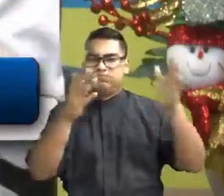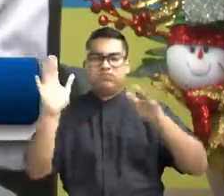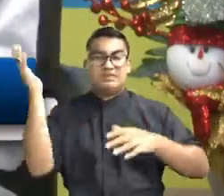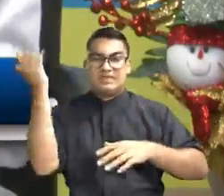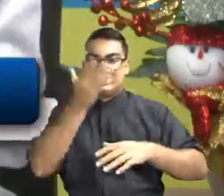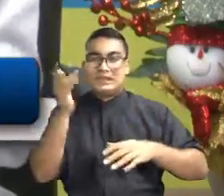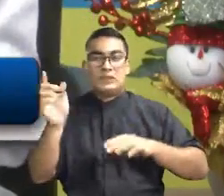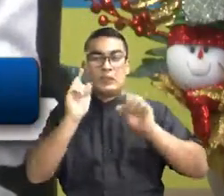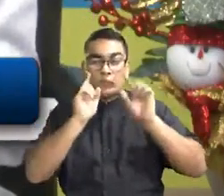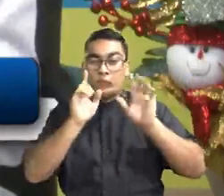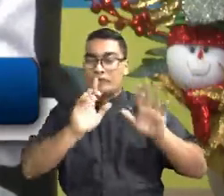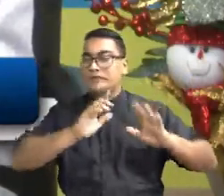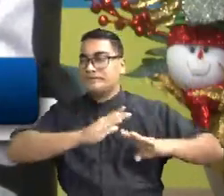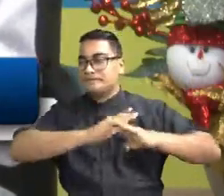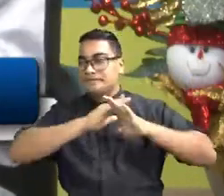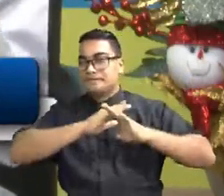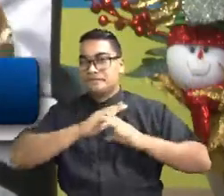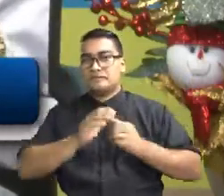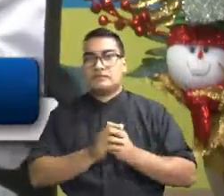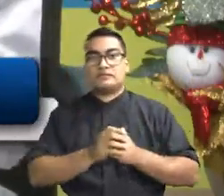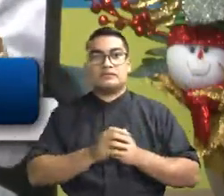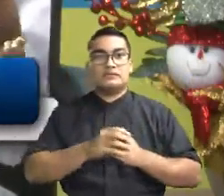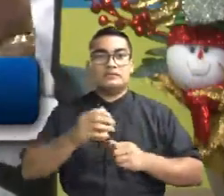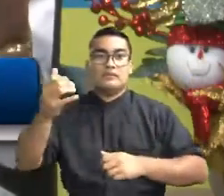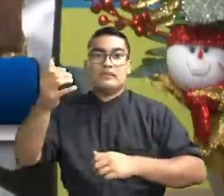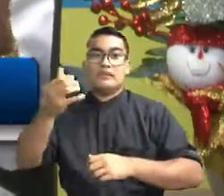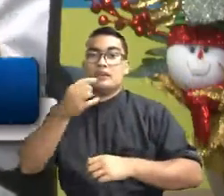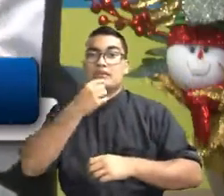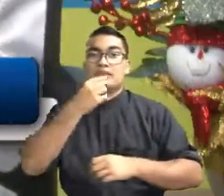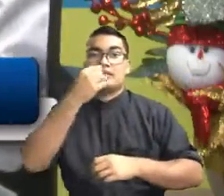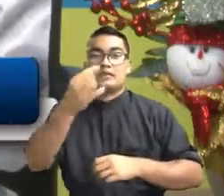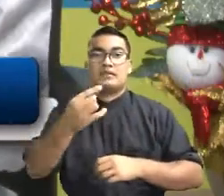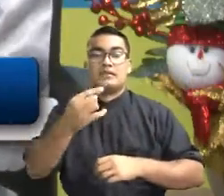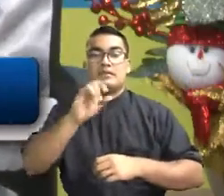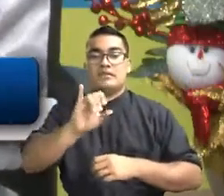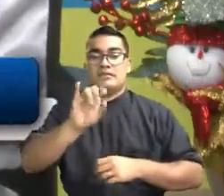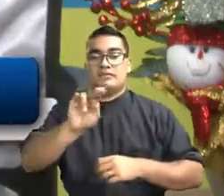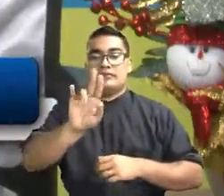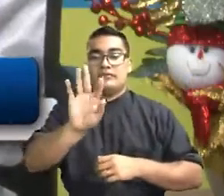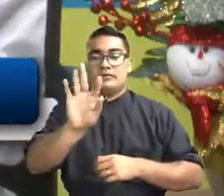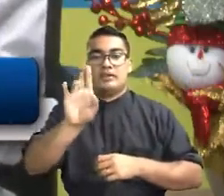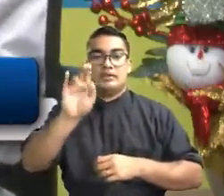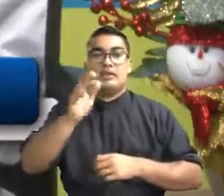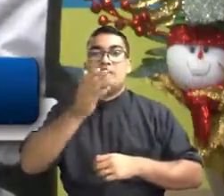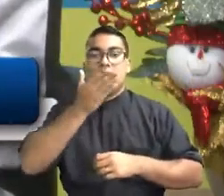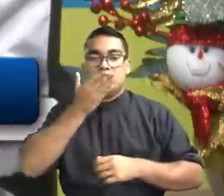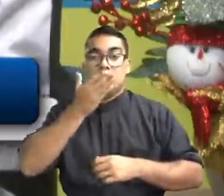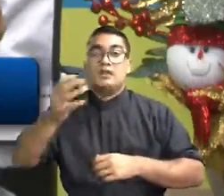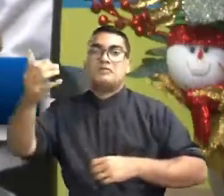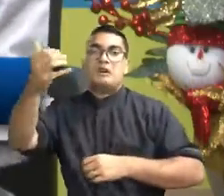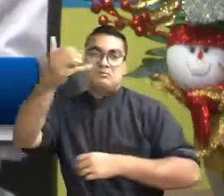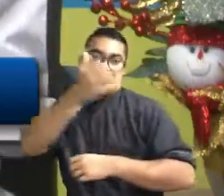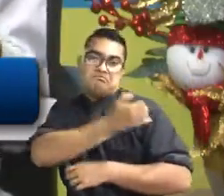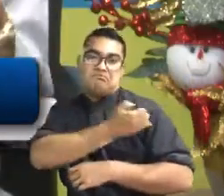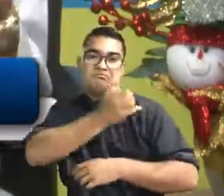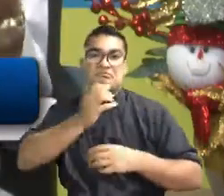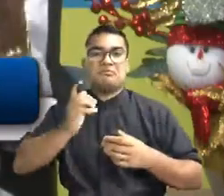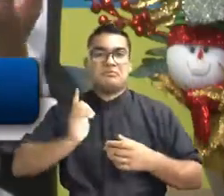de humo. Segundo, vacunarnos cuando viene la vacuna de la influenza, que la oferta el Ministerio de Salud, que la